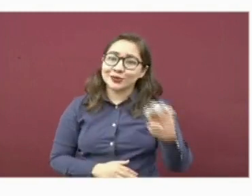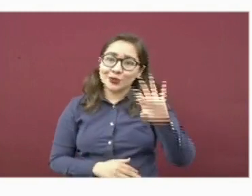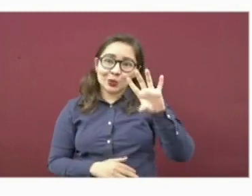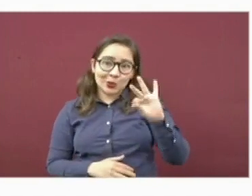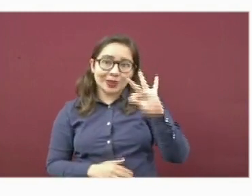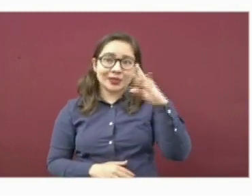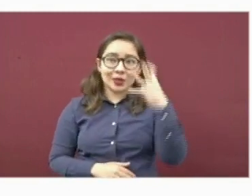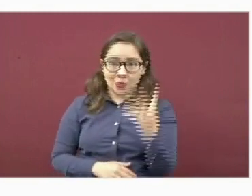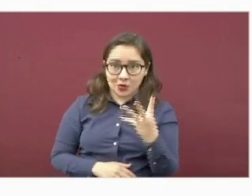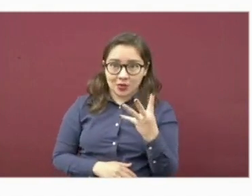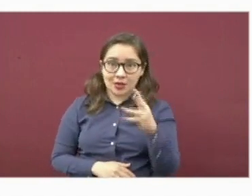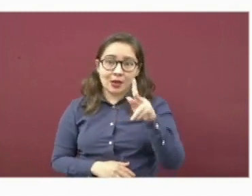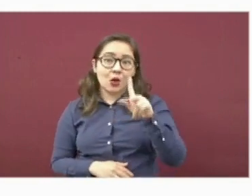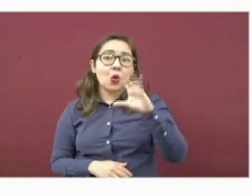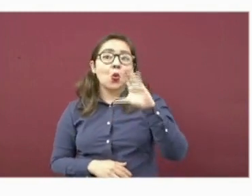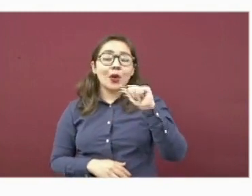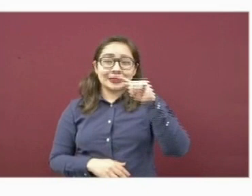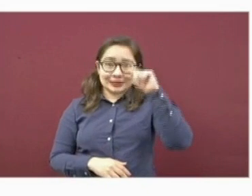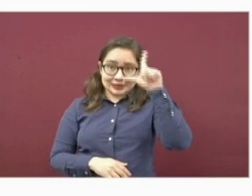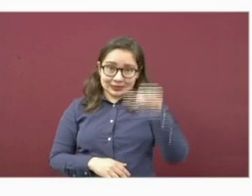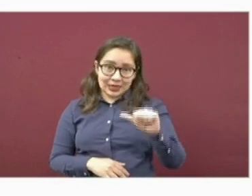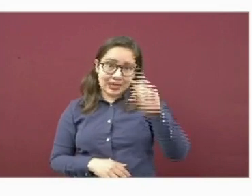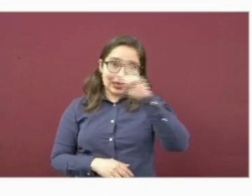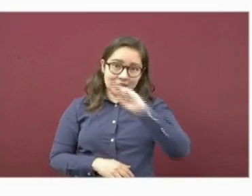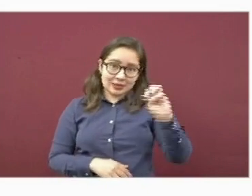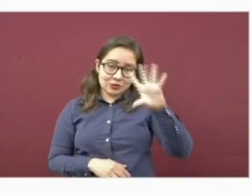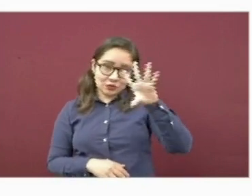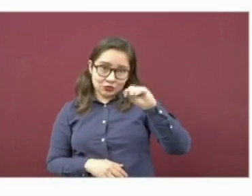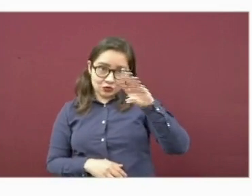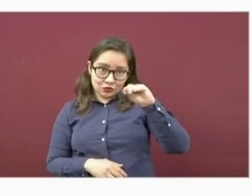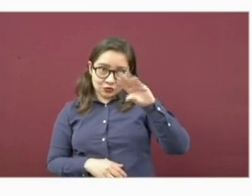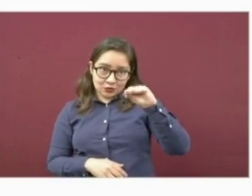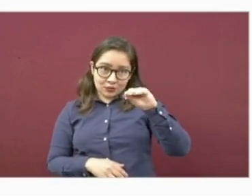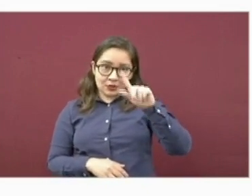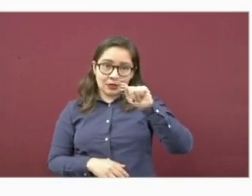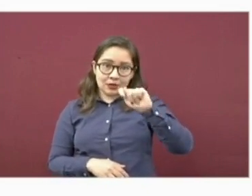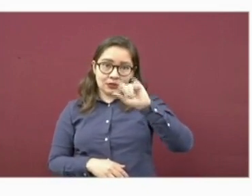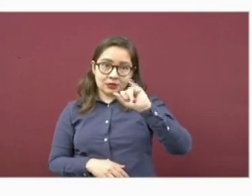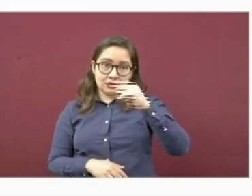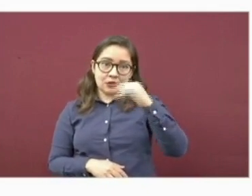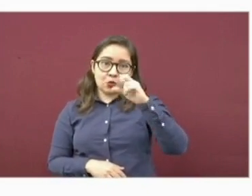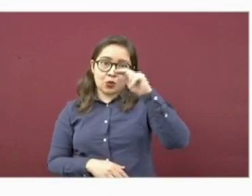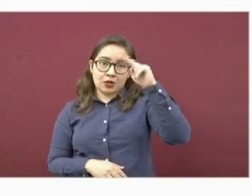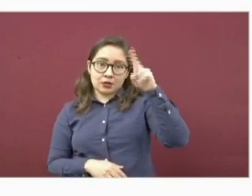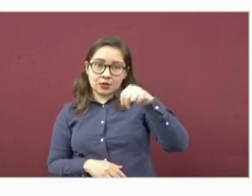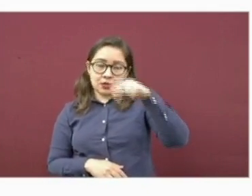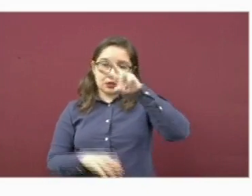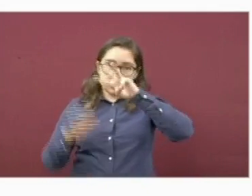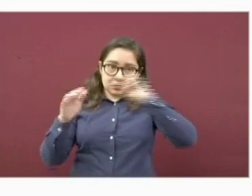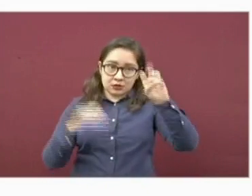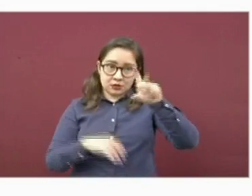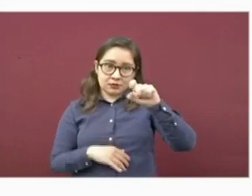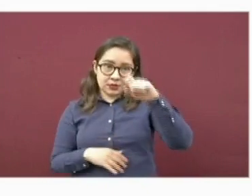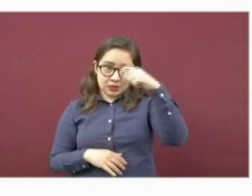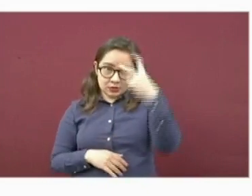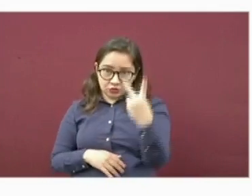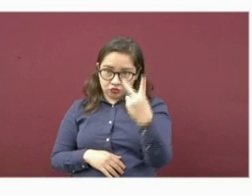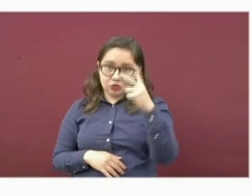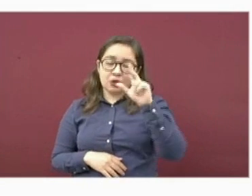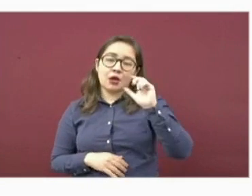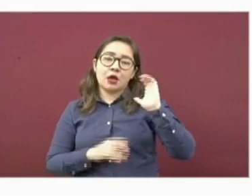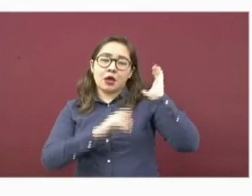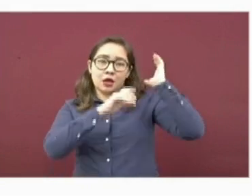544. Cuatzintla, 390. Tihuatlán, 322. Álamo